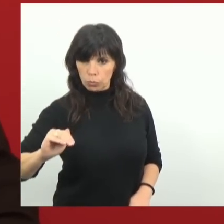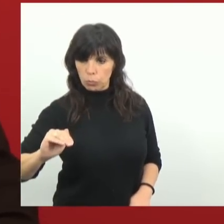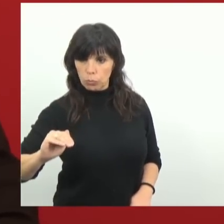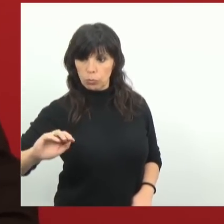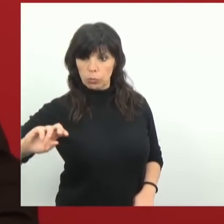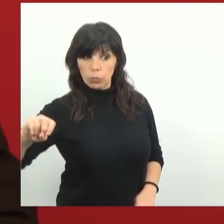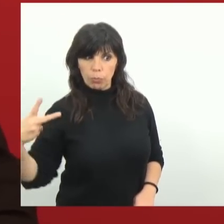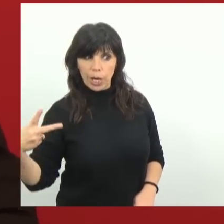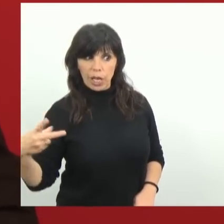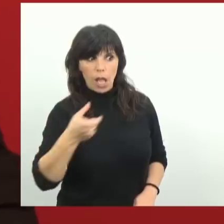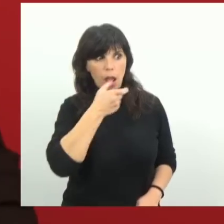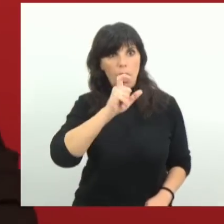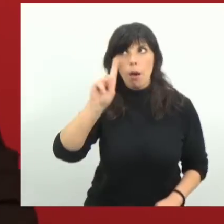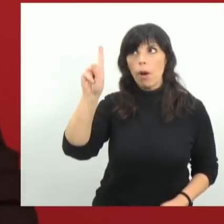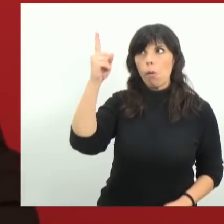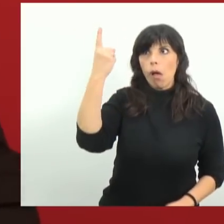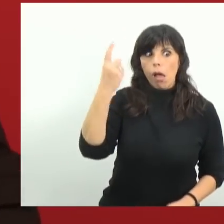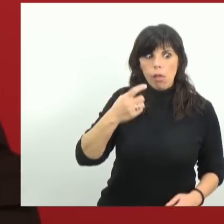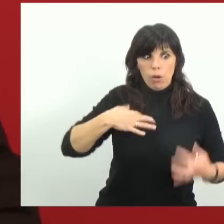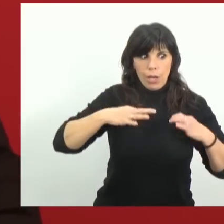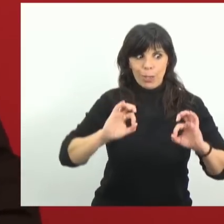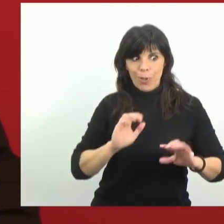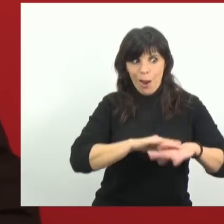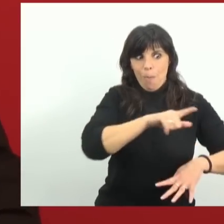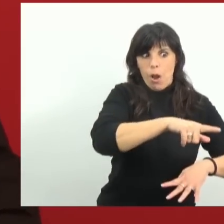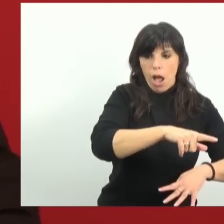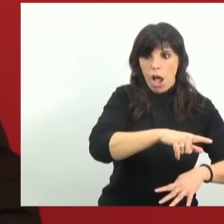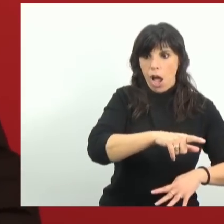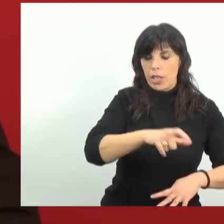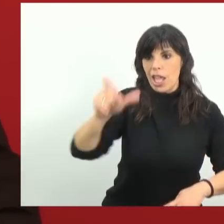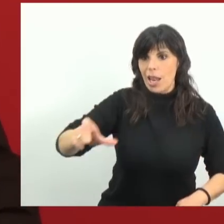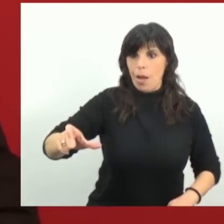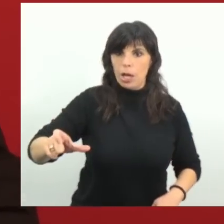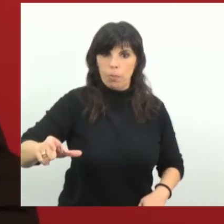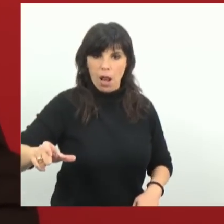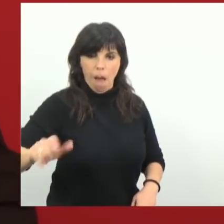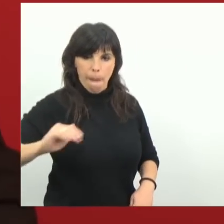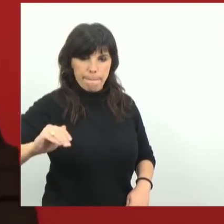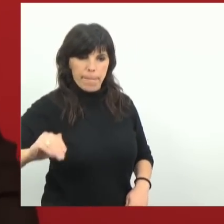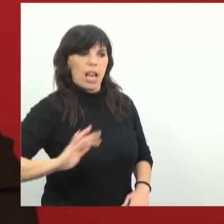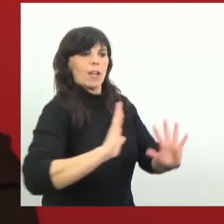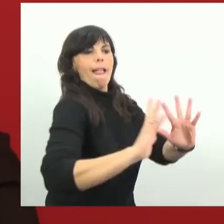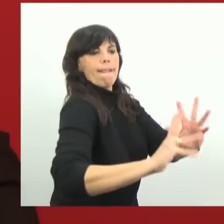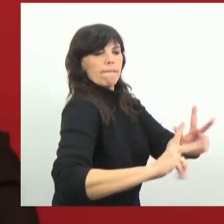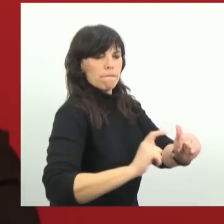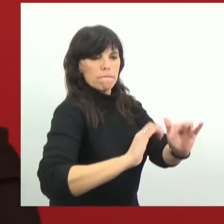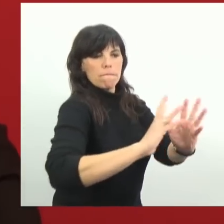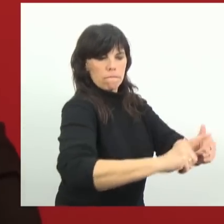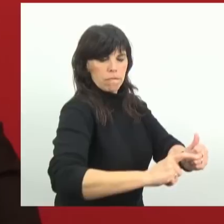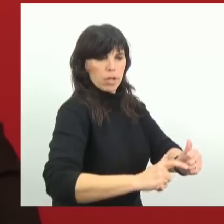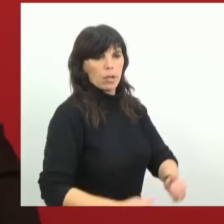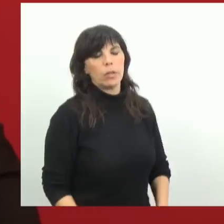para robarte la palabra. Una vez que te enojes, una vez que te enfades, una vez que